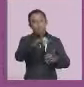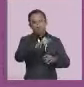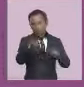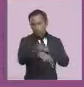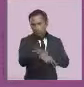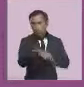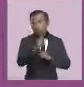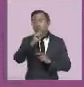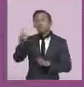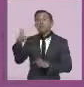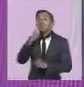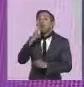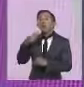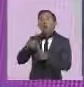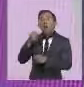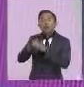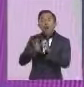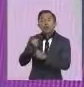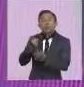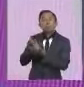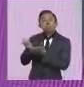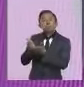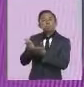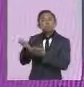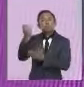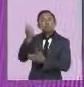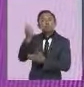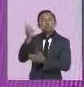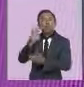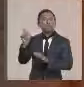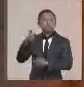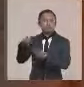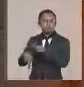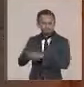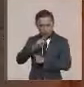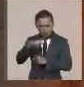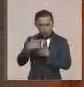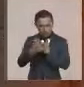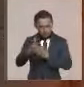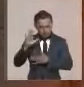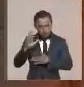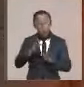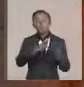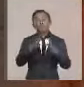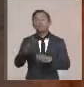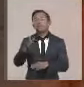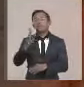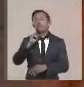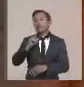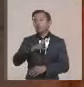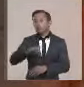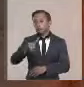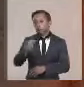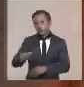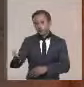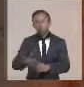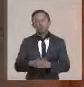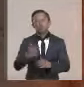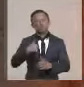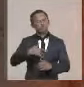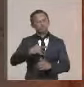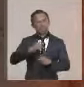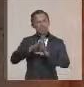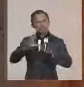que yo quiero para México. Gracias, candidato. Candidata Margarita Zavala. Yo tengo claro los valores por los que estoy aquí, la libertad, la honestidad